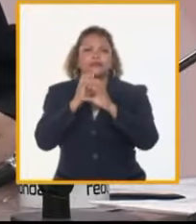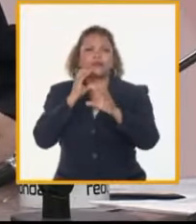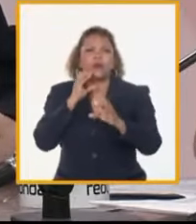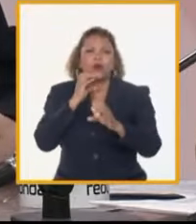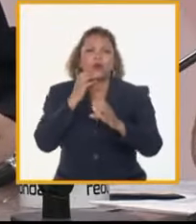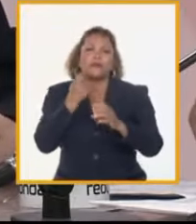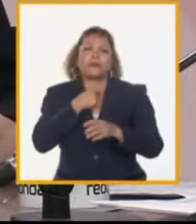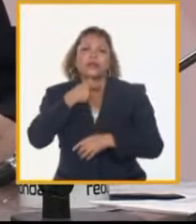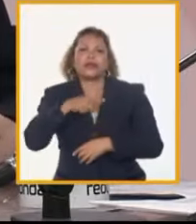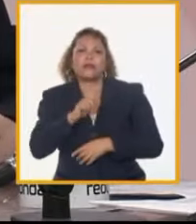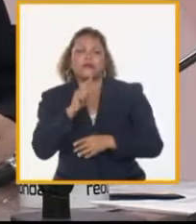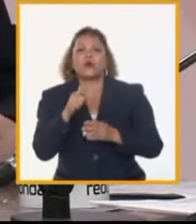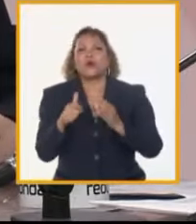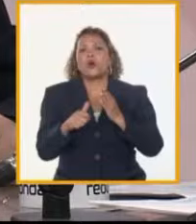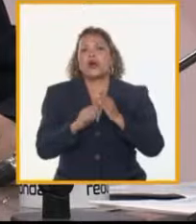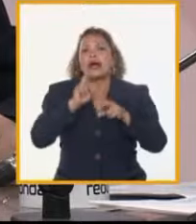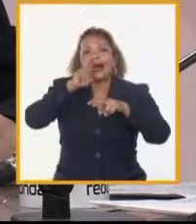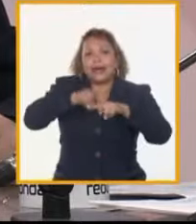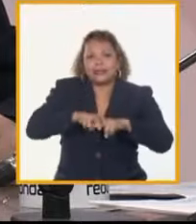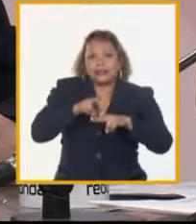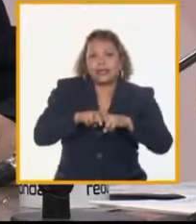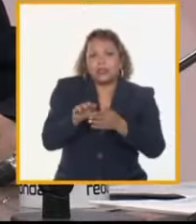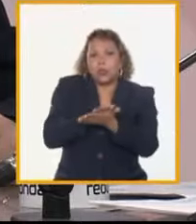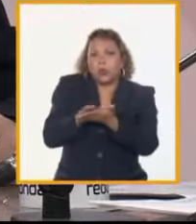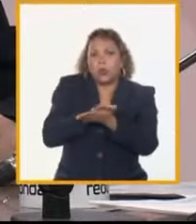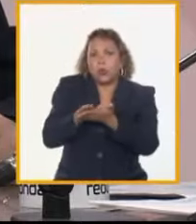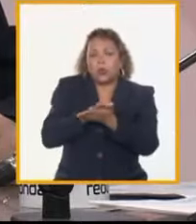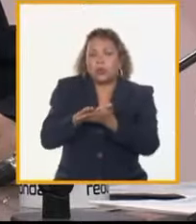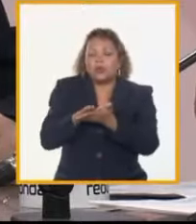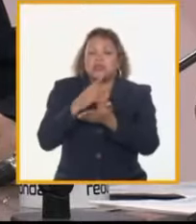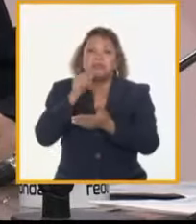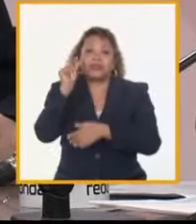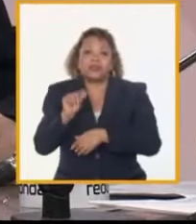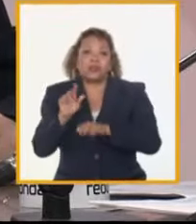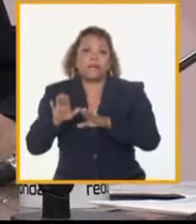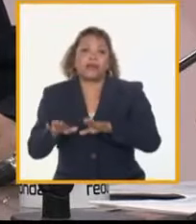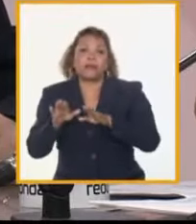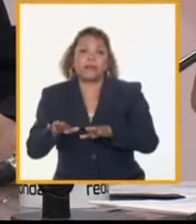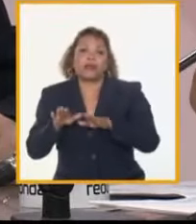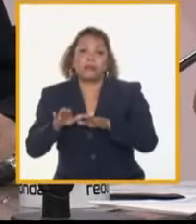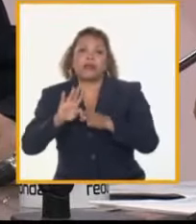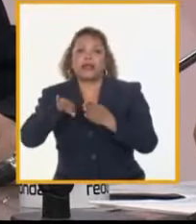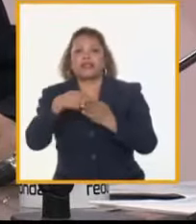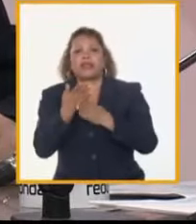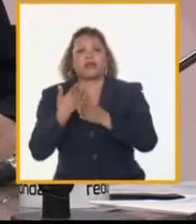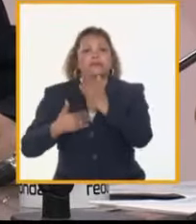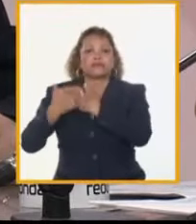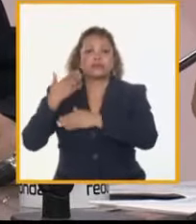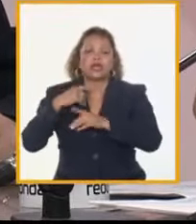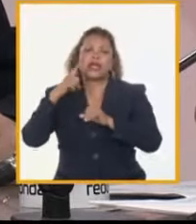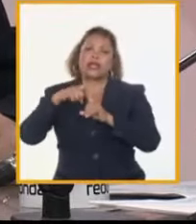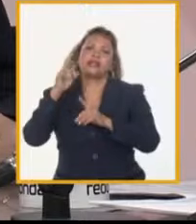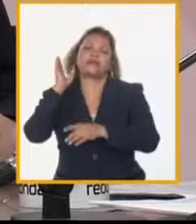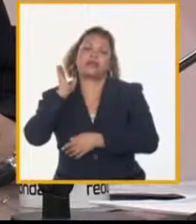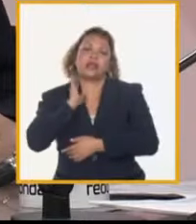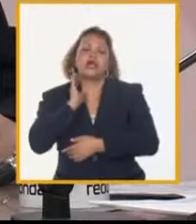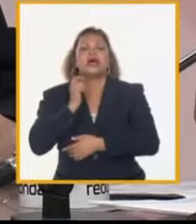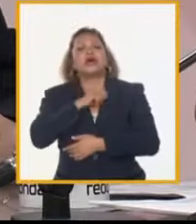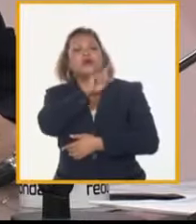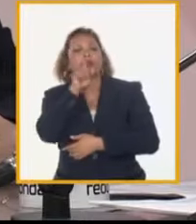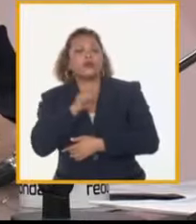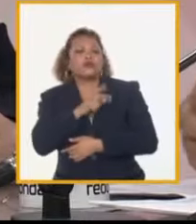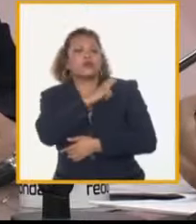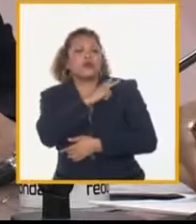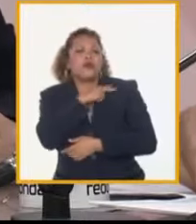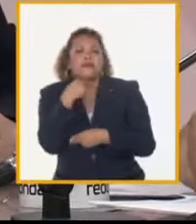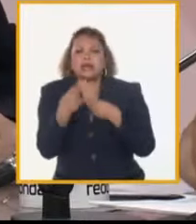asientos vacíos existiendo pasajeros en las terminales. Pudieran explicar qué misiones cumplen el jefe de turno en las terminales de ómnibus nacionales.